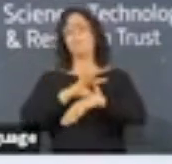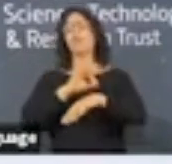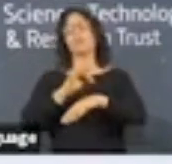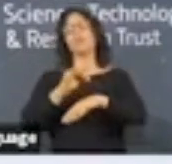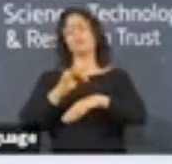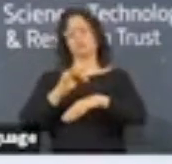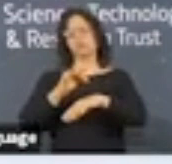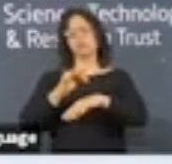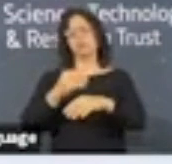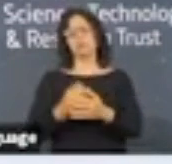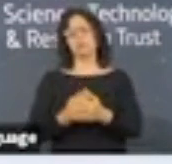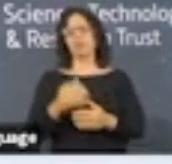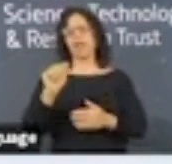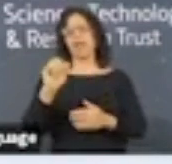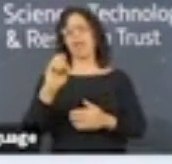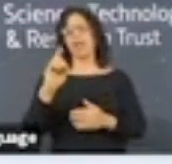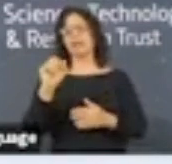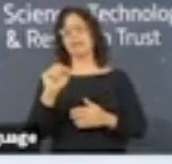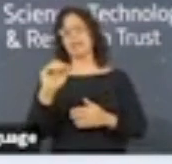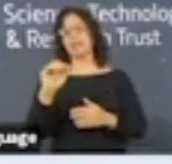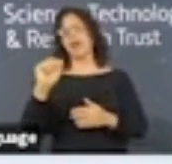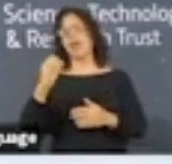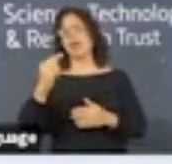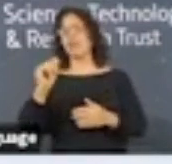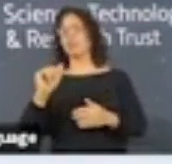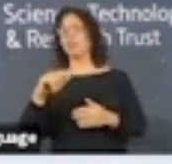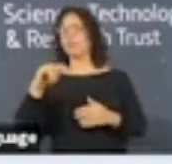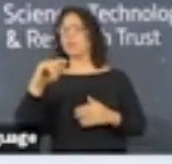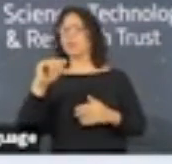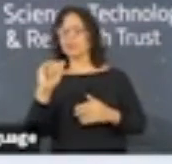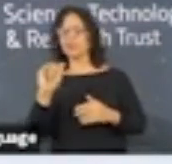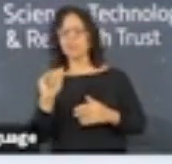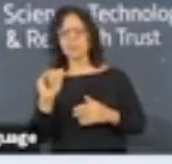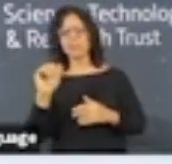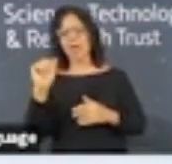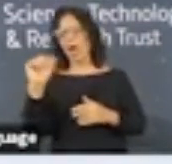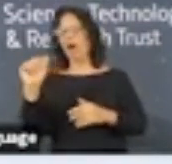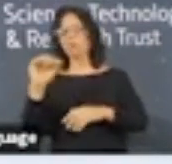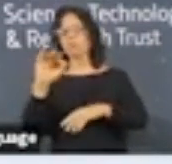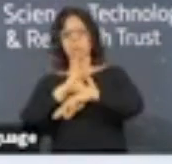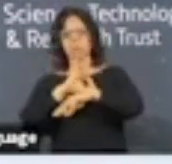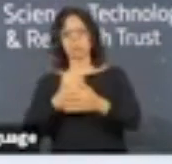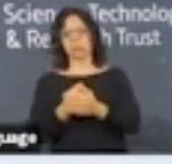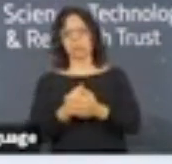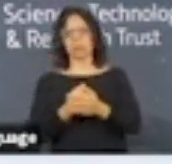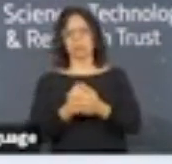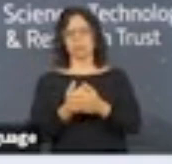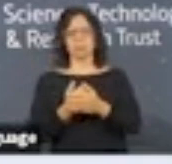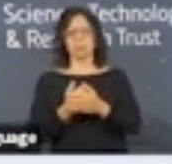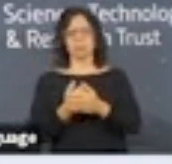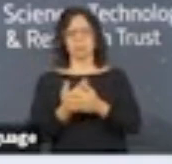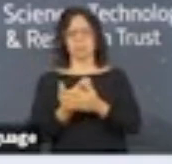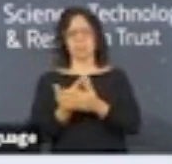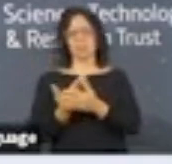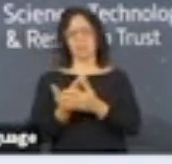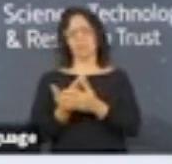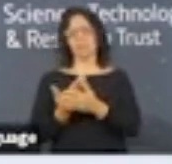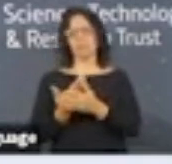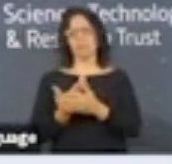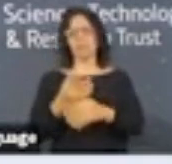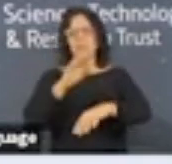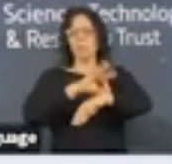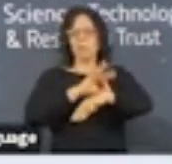Como dije antes, los mosquitos, las fases inmaduras o juveniles, se crían en el